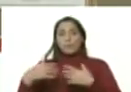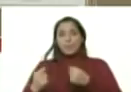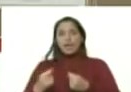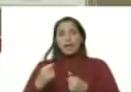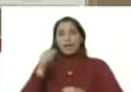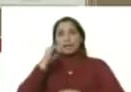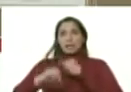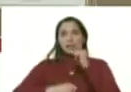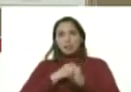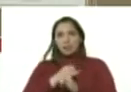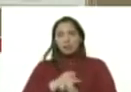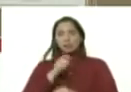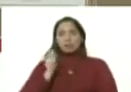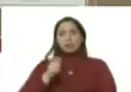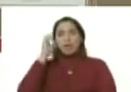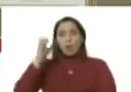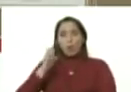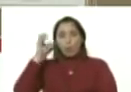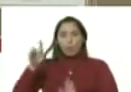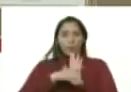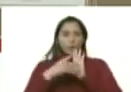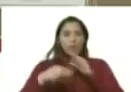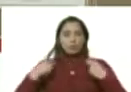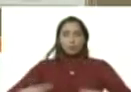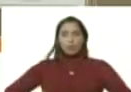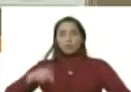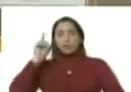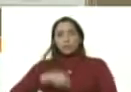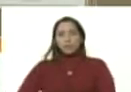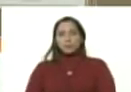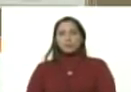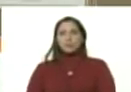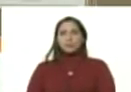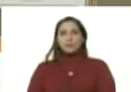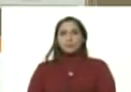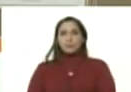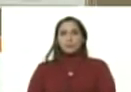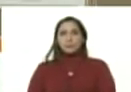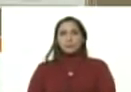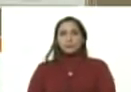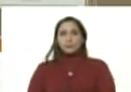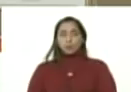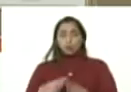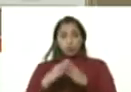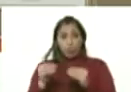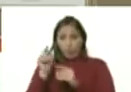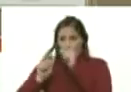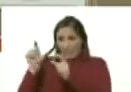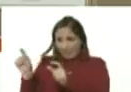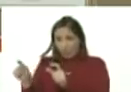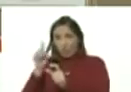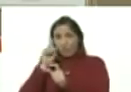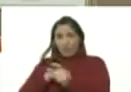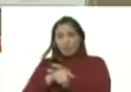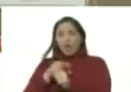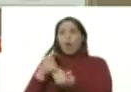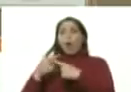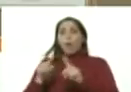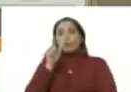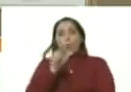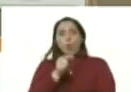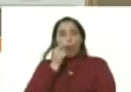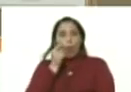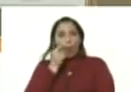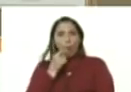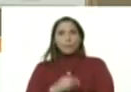Sala del Tribunal Europeo de Derechos Humanos, y precisamente todos ellos, incluyendo Ignacio Ramonet, que